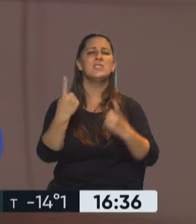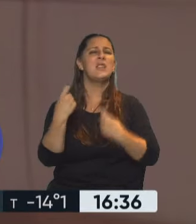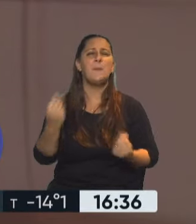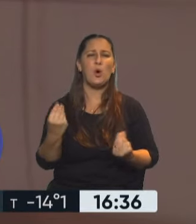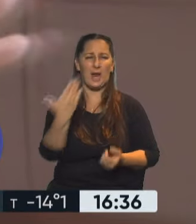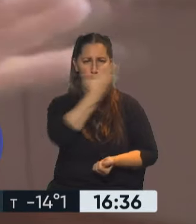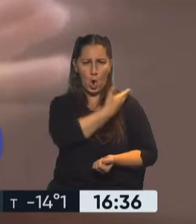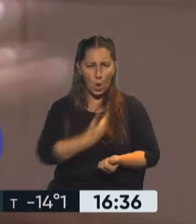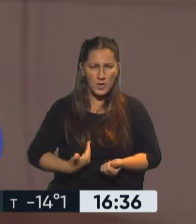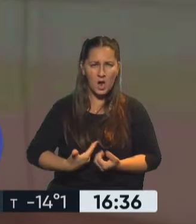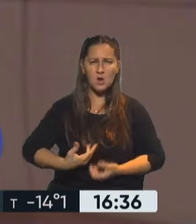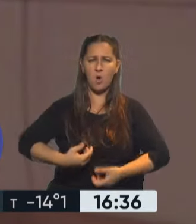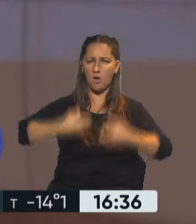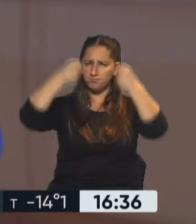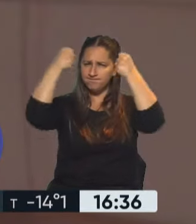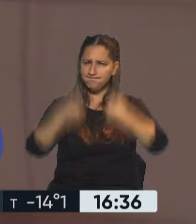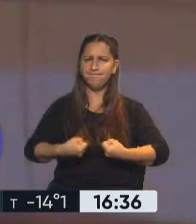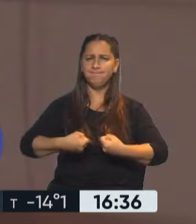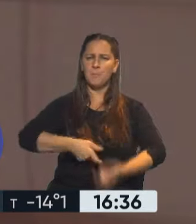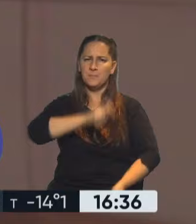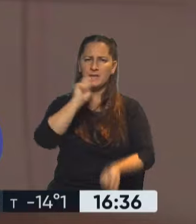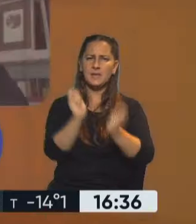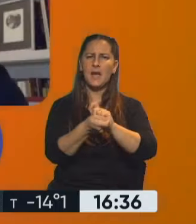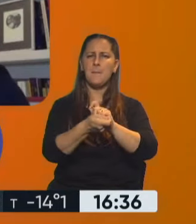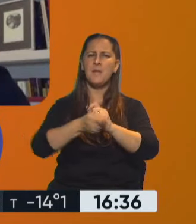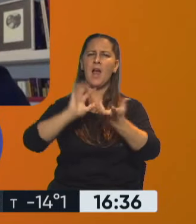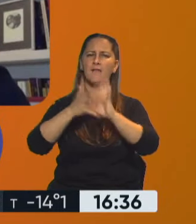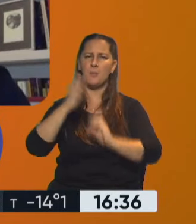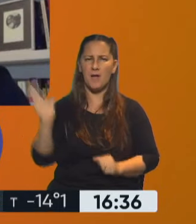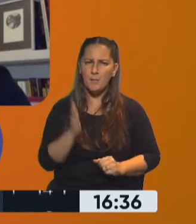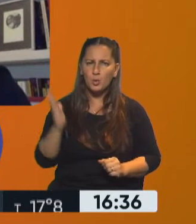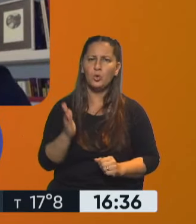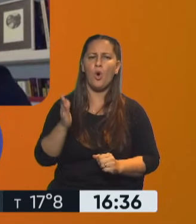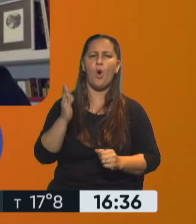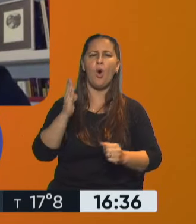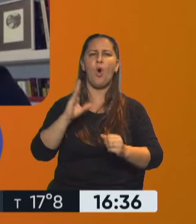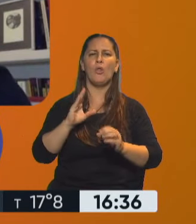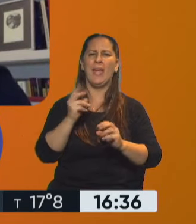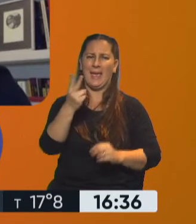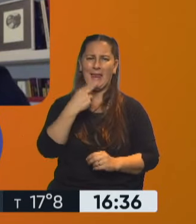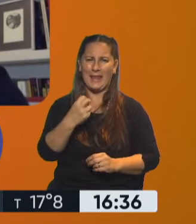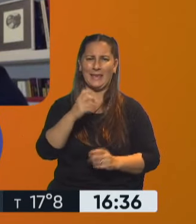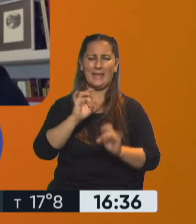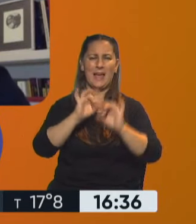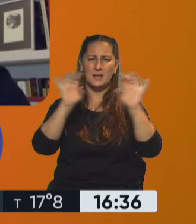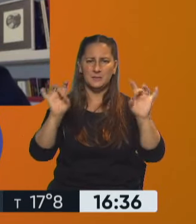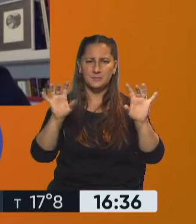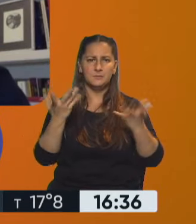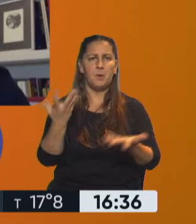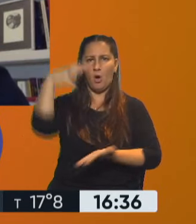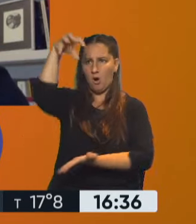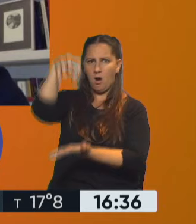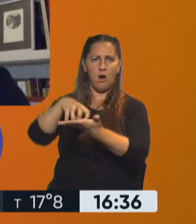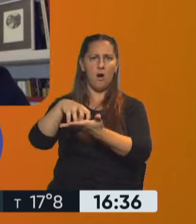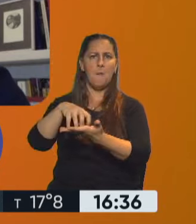verdaderamente cambien en cuanto a esos modelos productivos, a esos modelos de generación energética. Claro, lo que pasa es que con una petrolera, ¿qué puedes